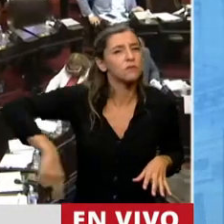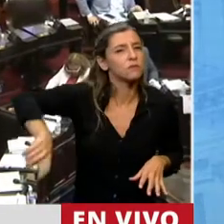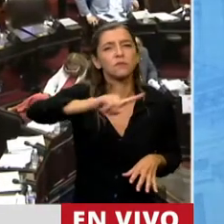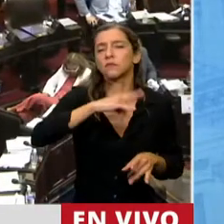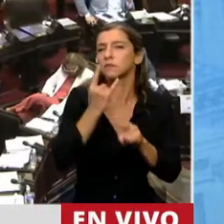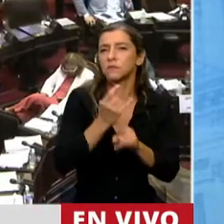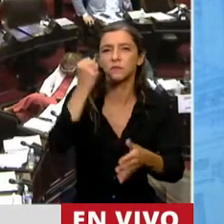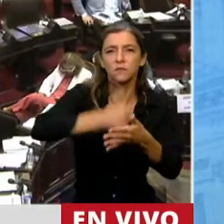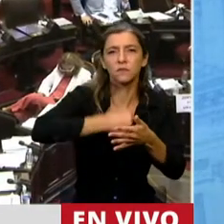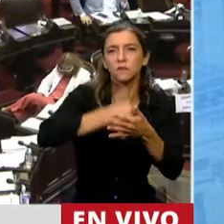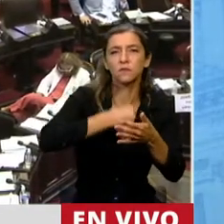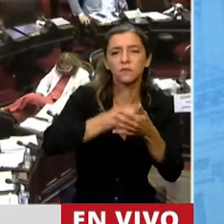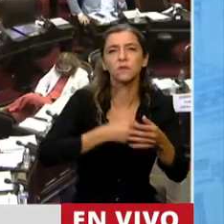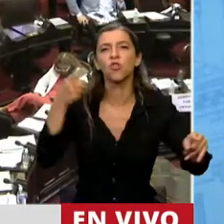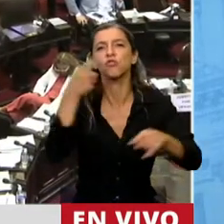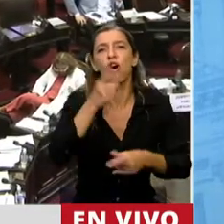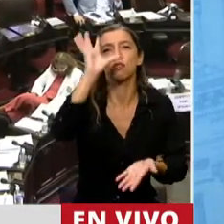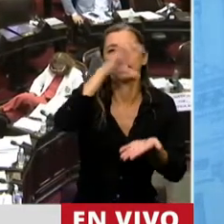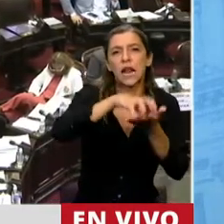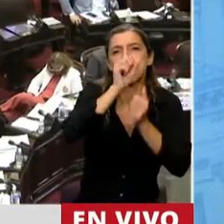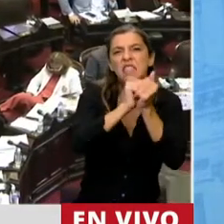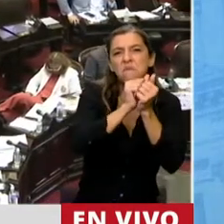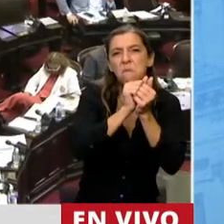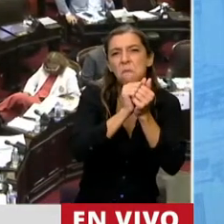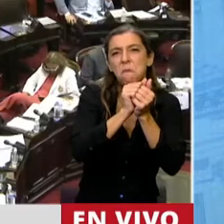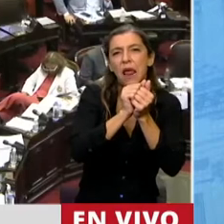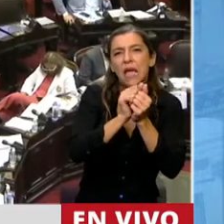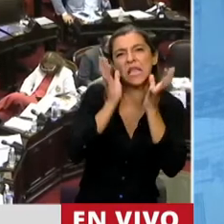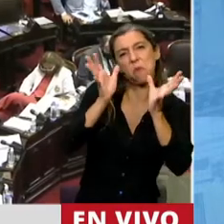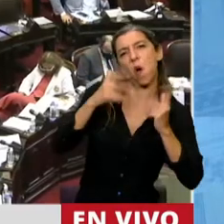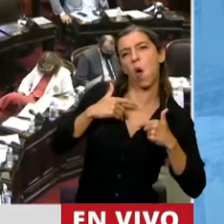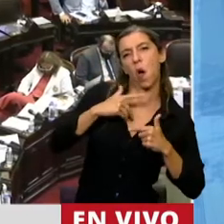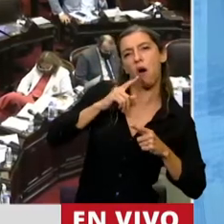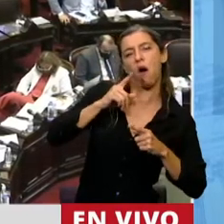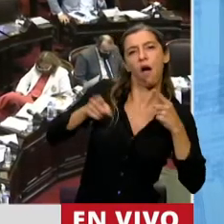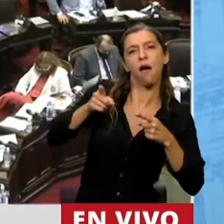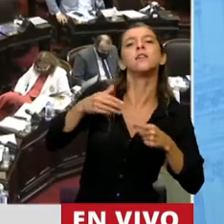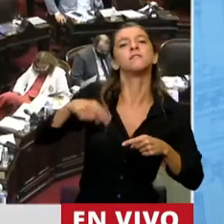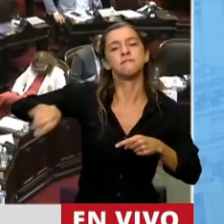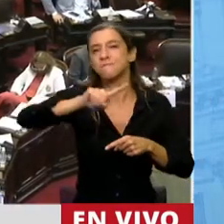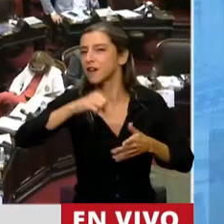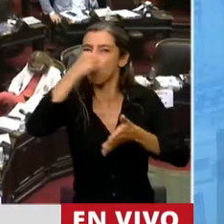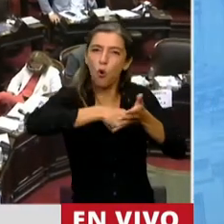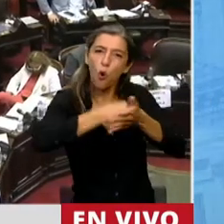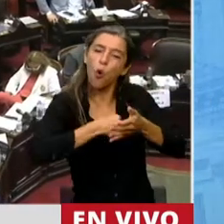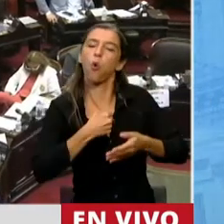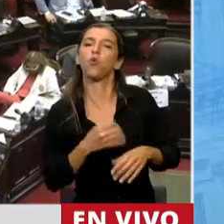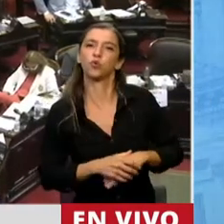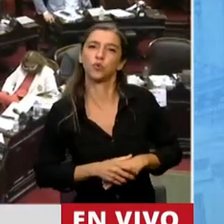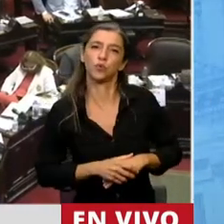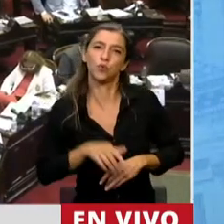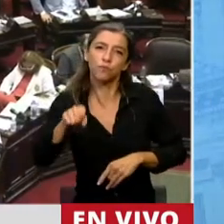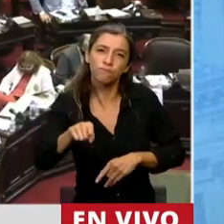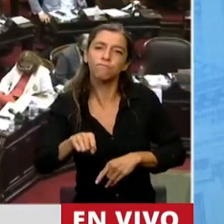abuso empresarial y la violencia contra el medio ambiente. Una huelga que abrió un largo camino por